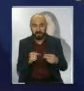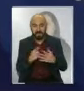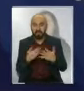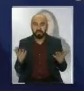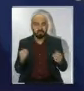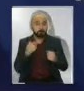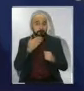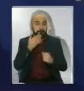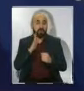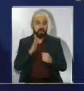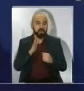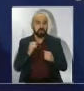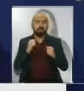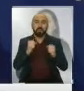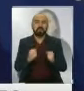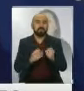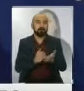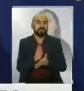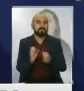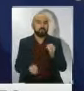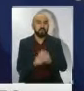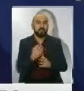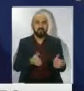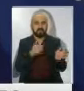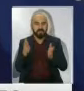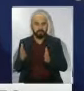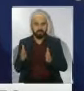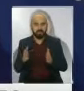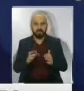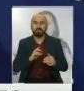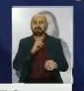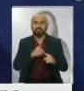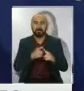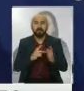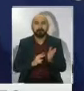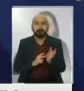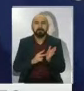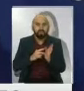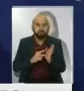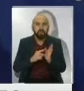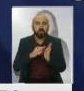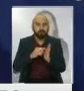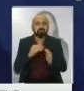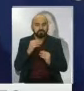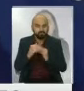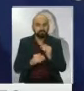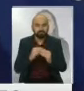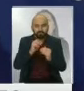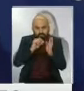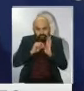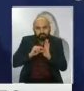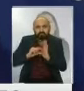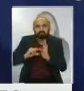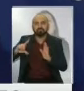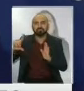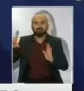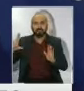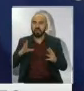nueva etapa. Esta etapa la hemos denominado paso a paso. Se va a aplicar en forma gradual y